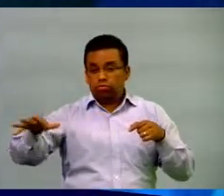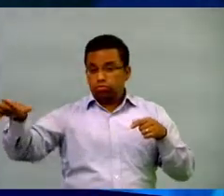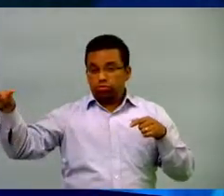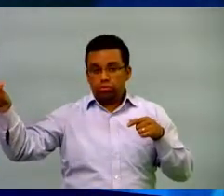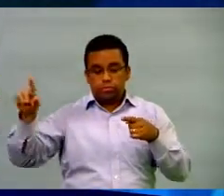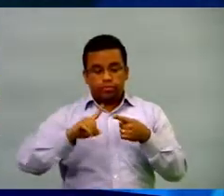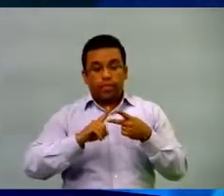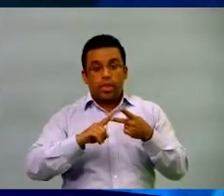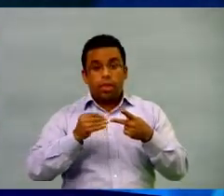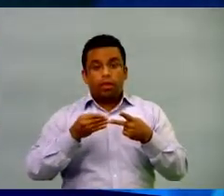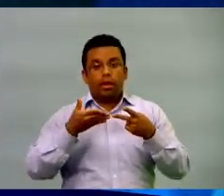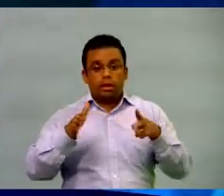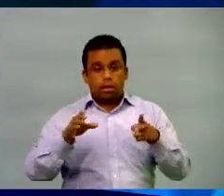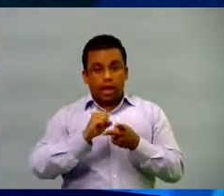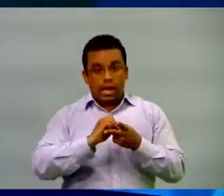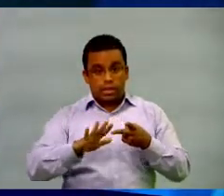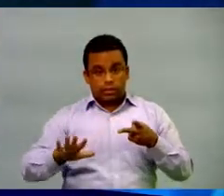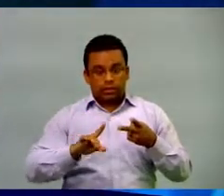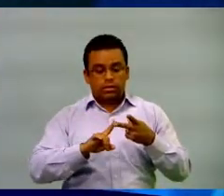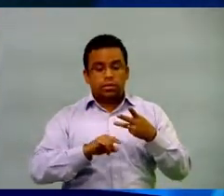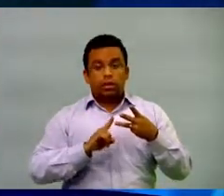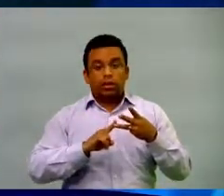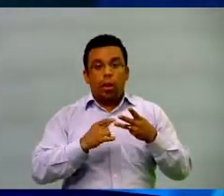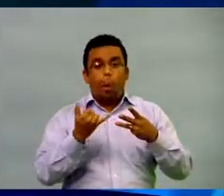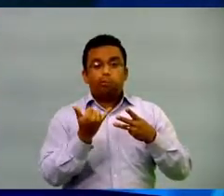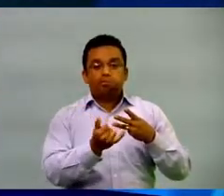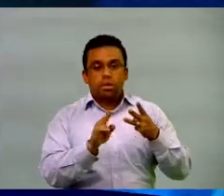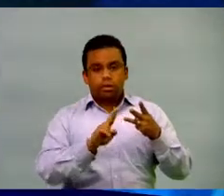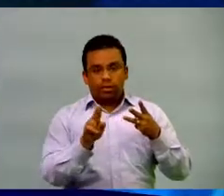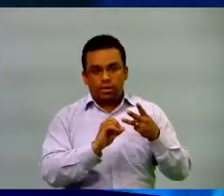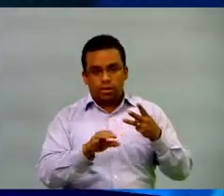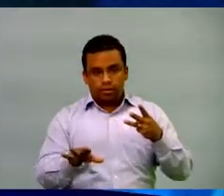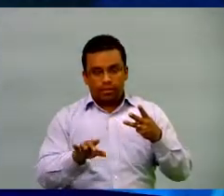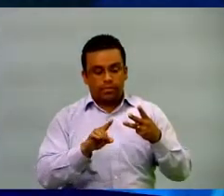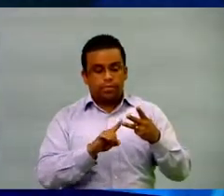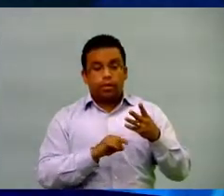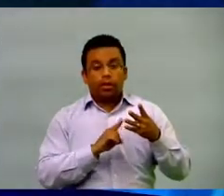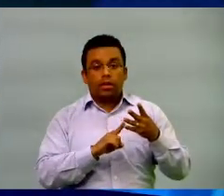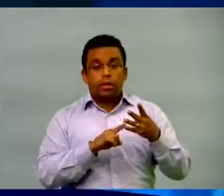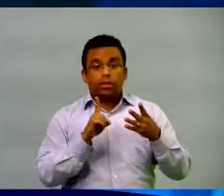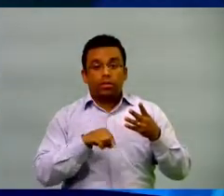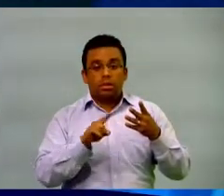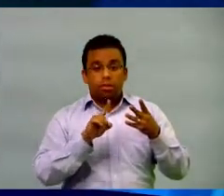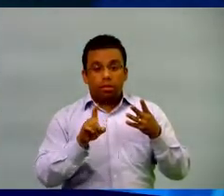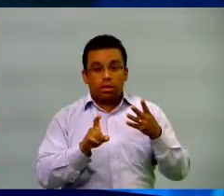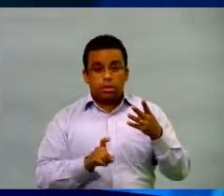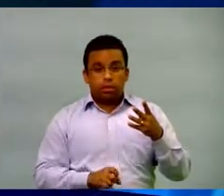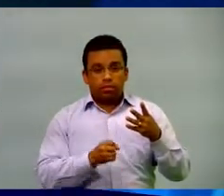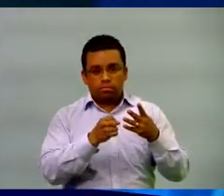que sean abiertos, que estén en línea y que desplieguen diferentes temáticas.